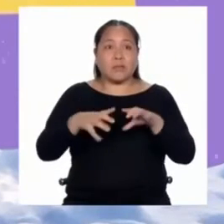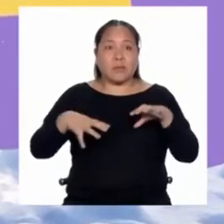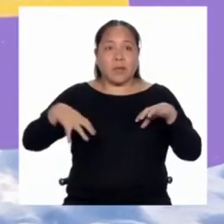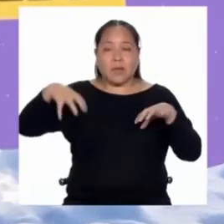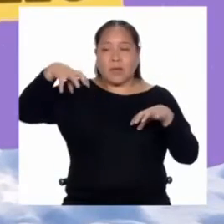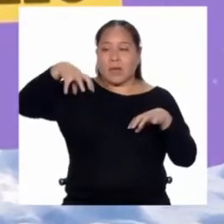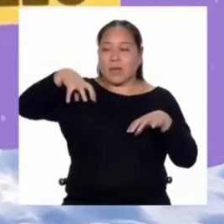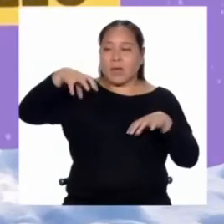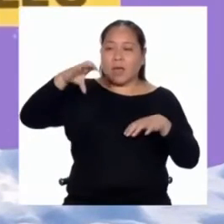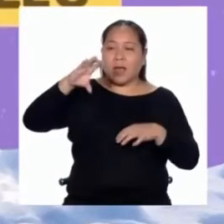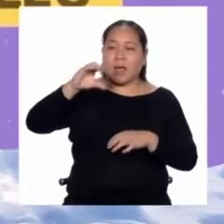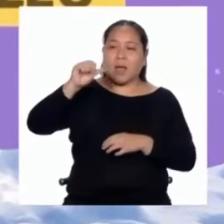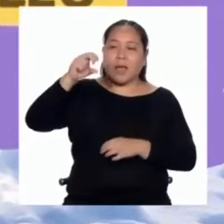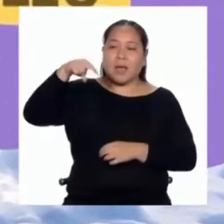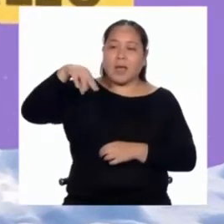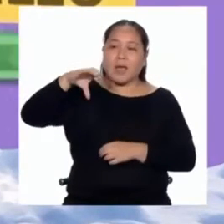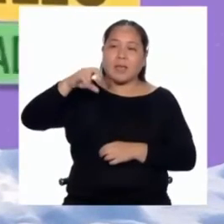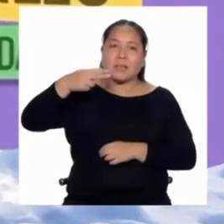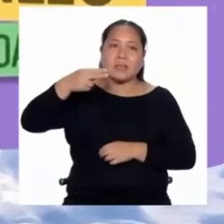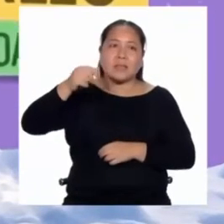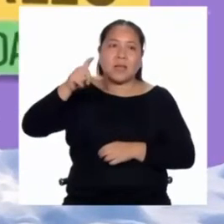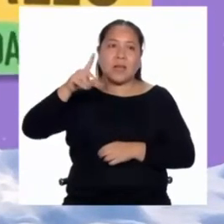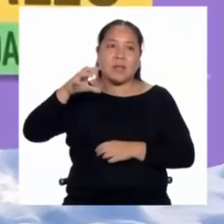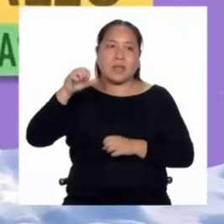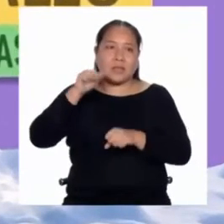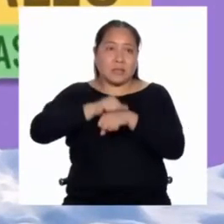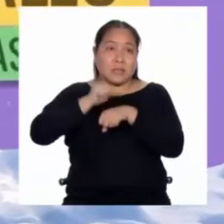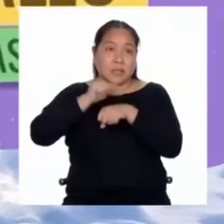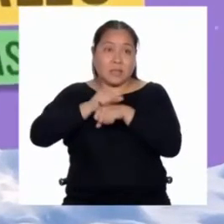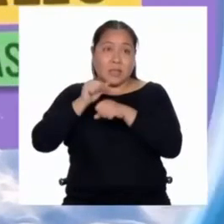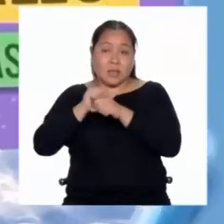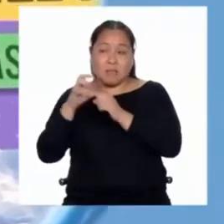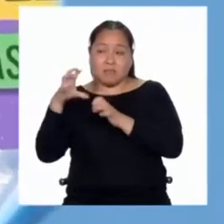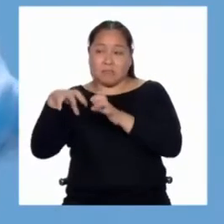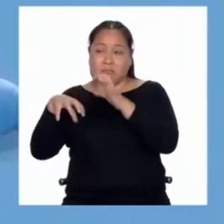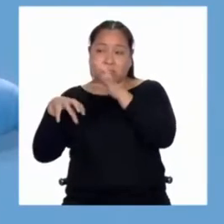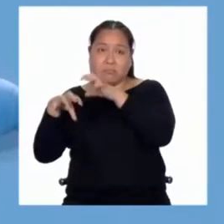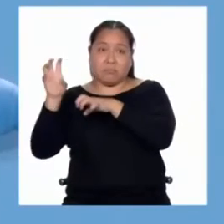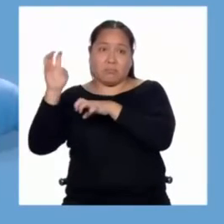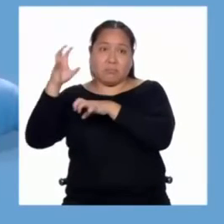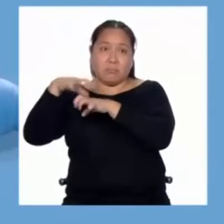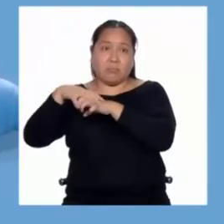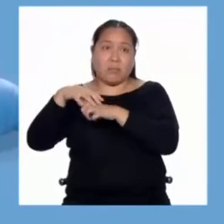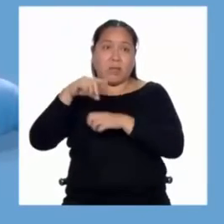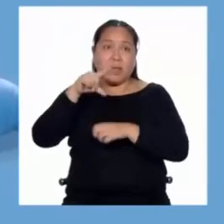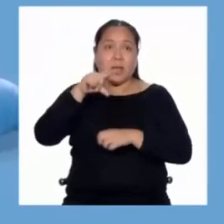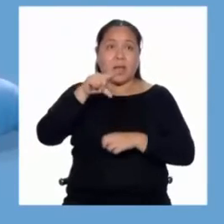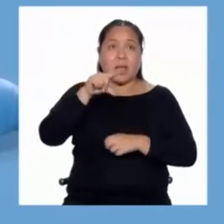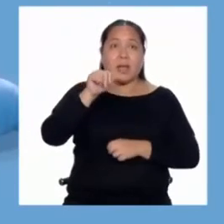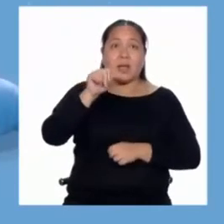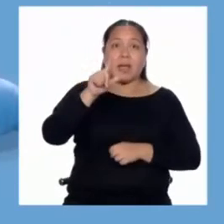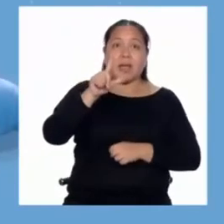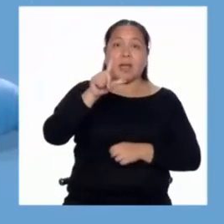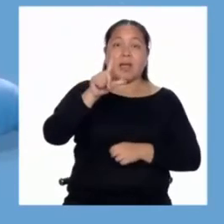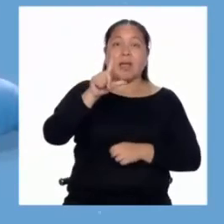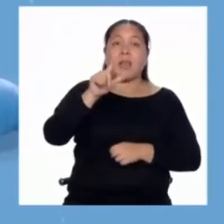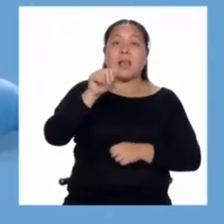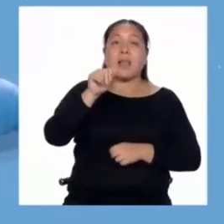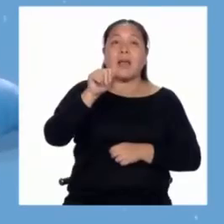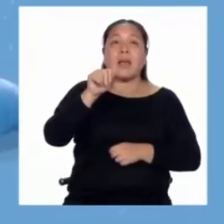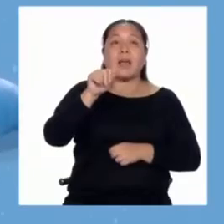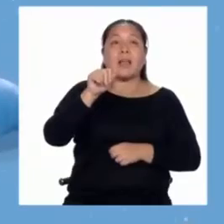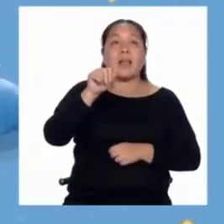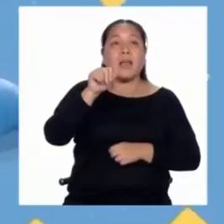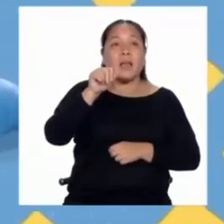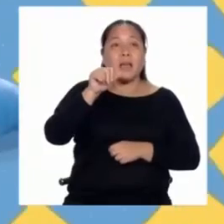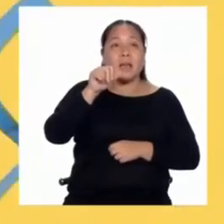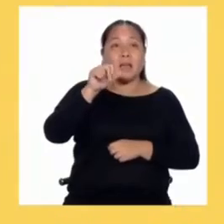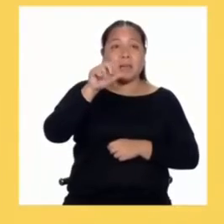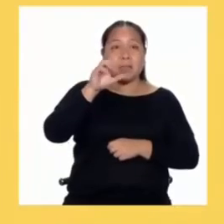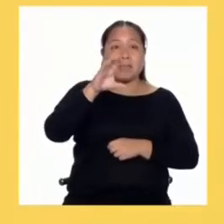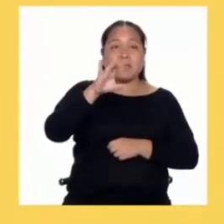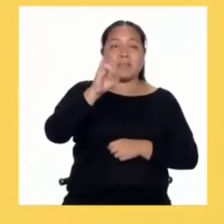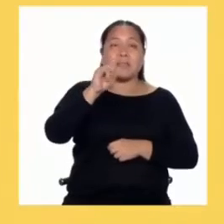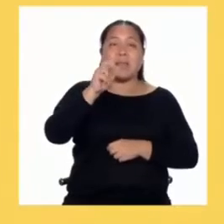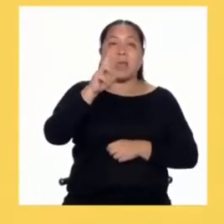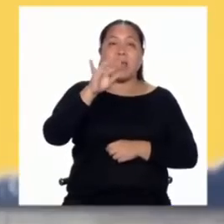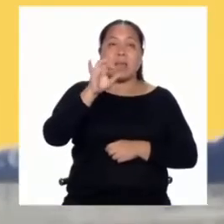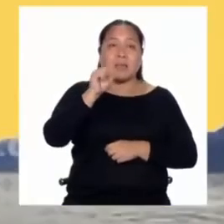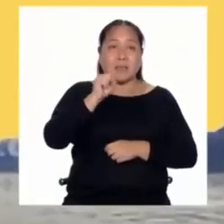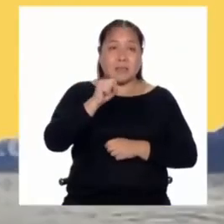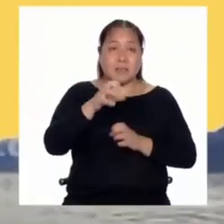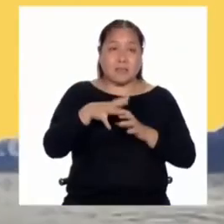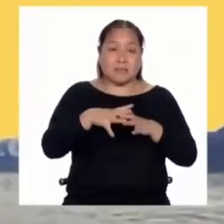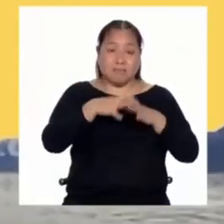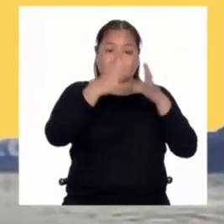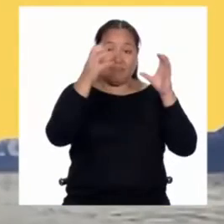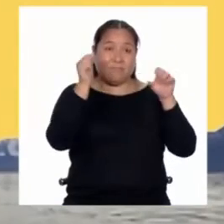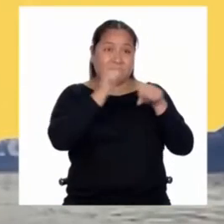canchales, que son áreas formadas con rocas fragmentadas, los glaciares, o sea, grandes masas de hielo, y por último, los